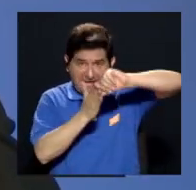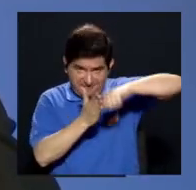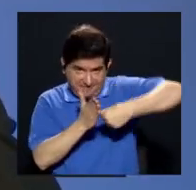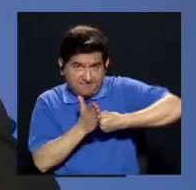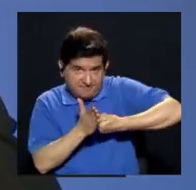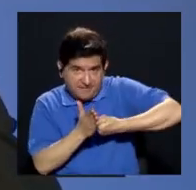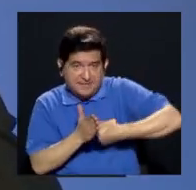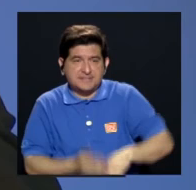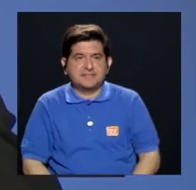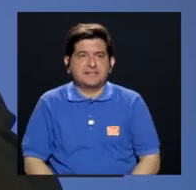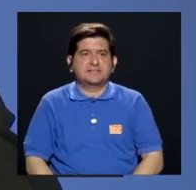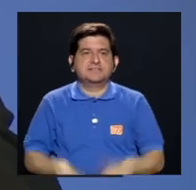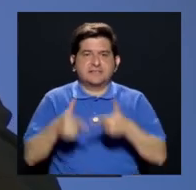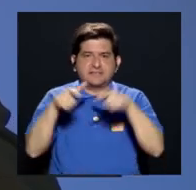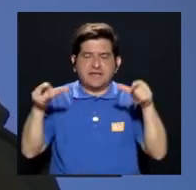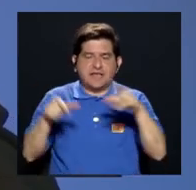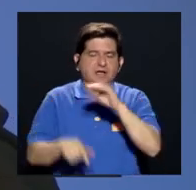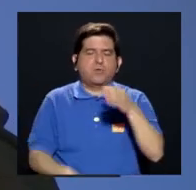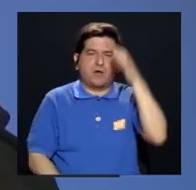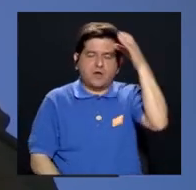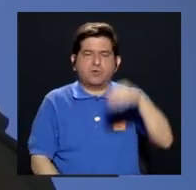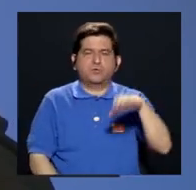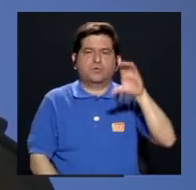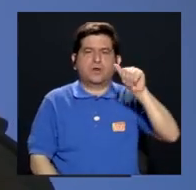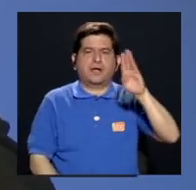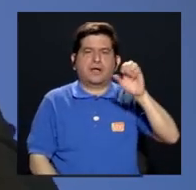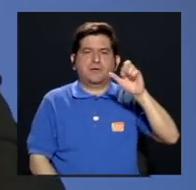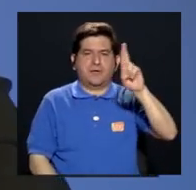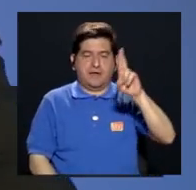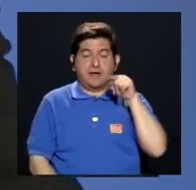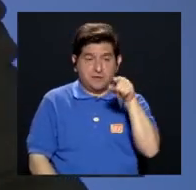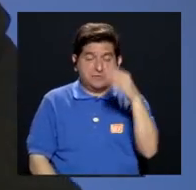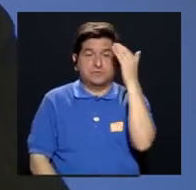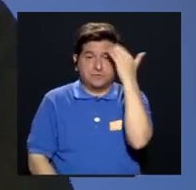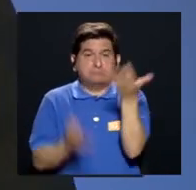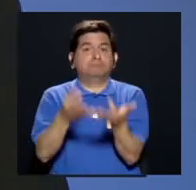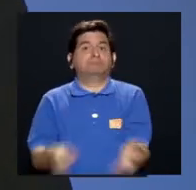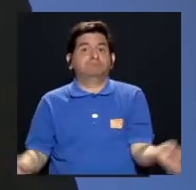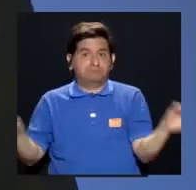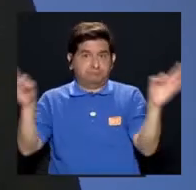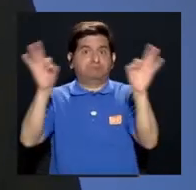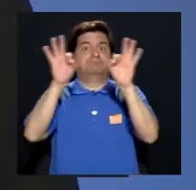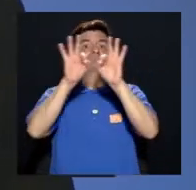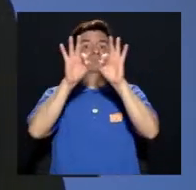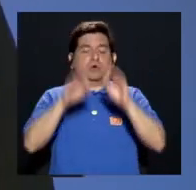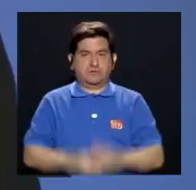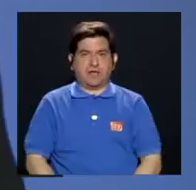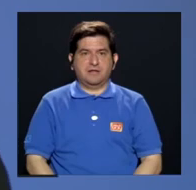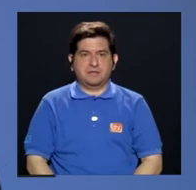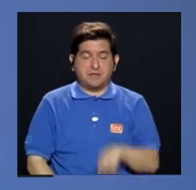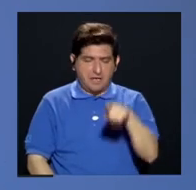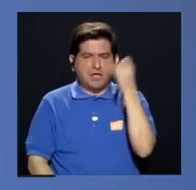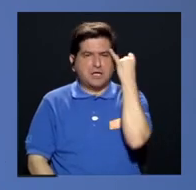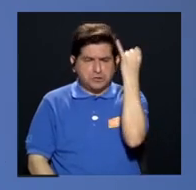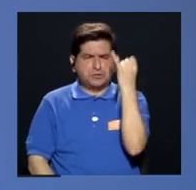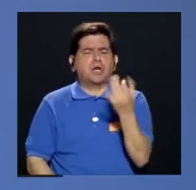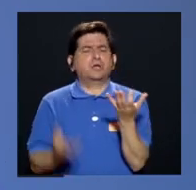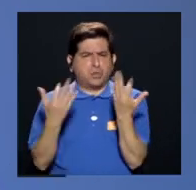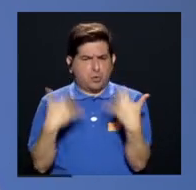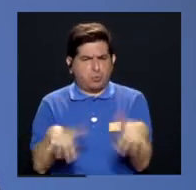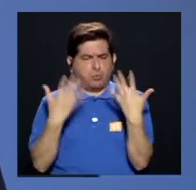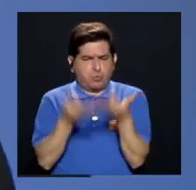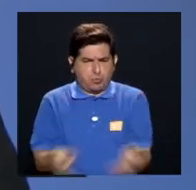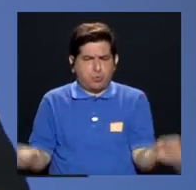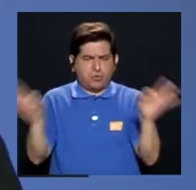énfasis en lengua y cultura cabecar, que ustedes saben que es muy importante, es una muy importante iniciativa